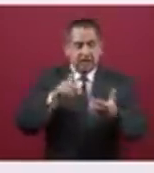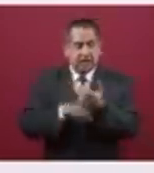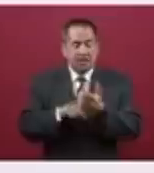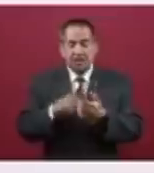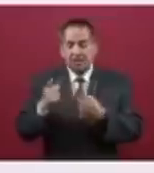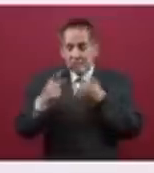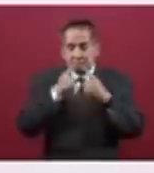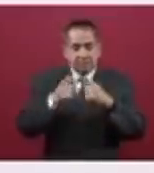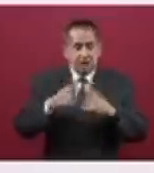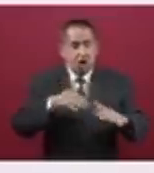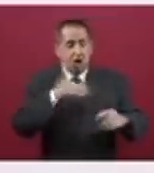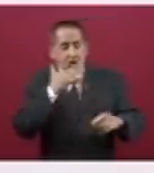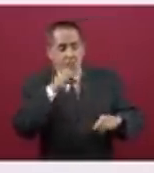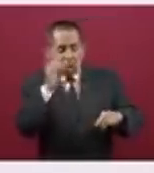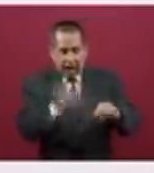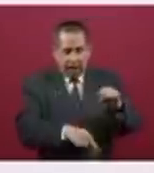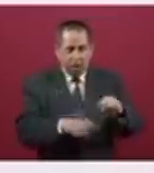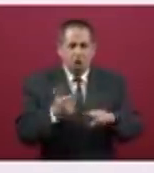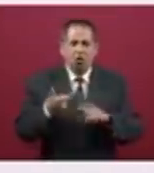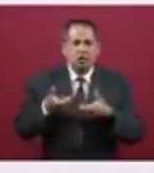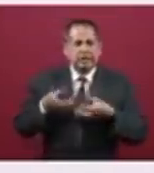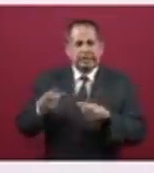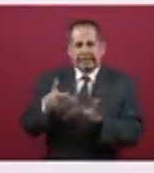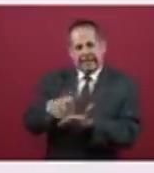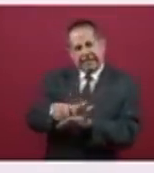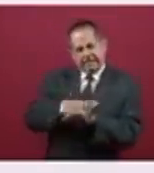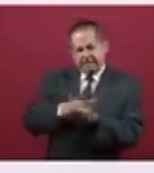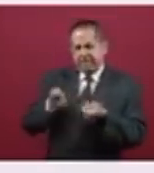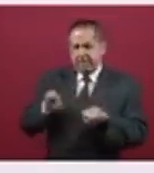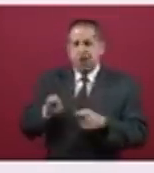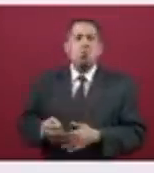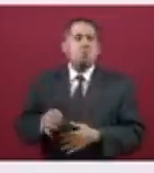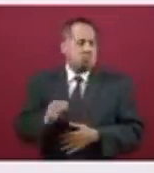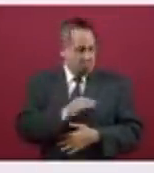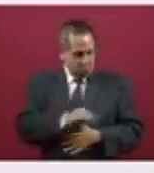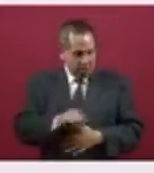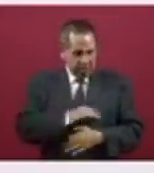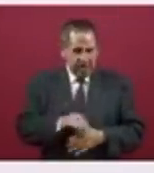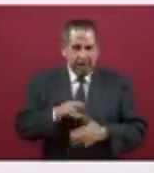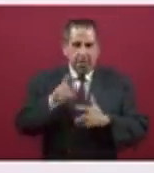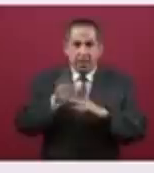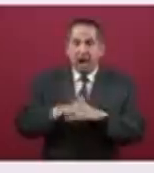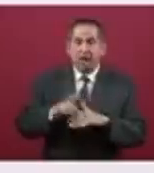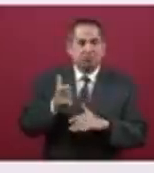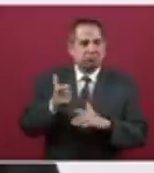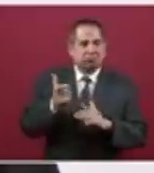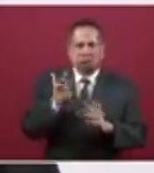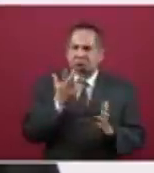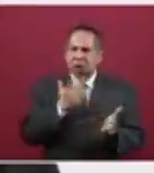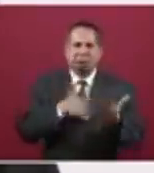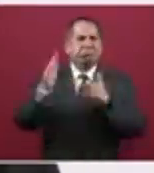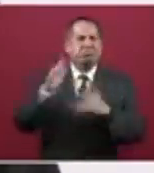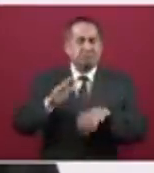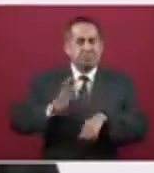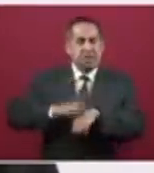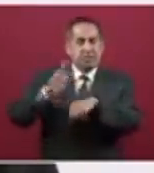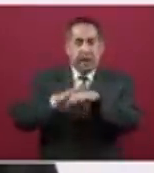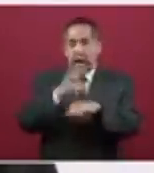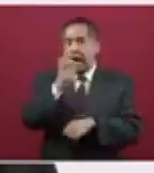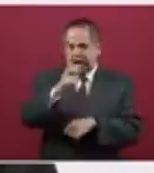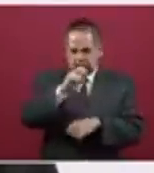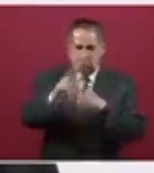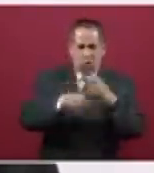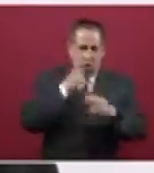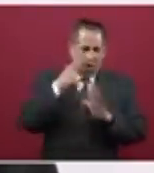la corrupción y se gobierna con austeridad, se puede obtener más crecimiento económico. Esto es lo que vamos a